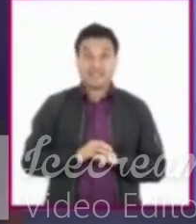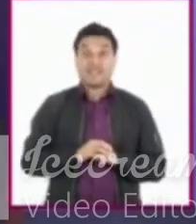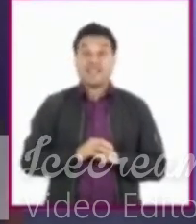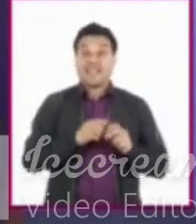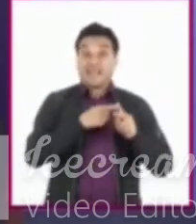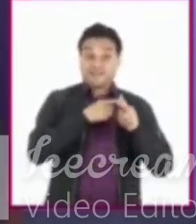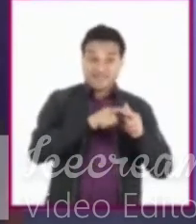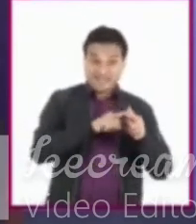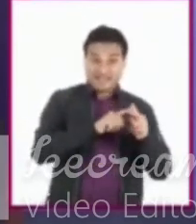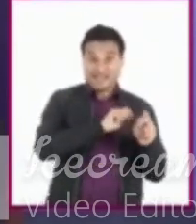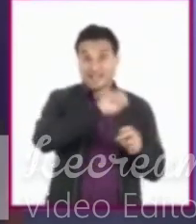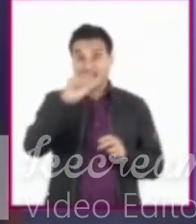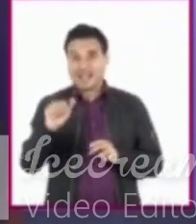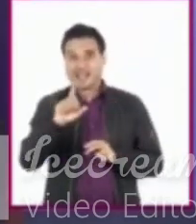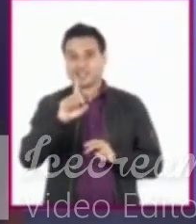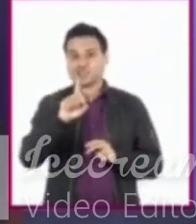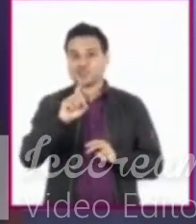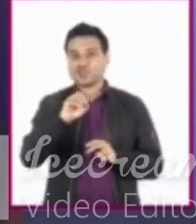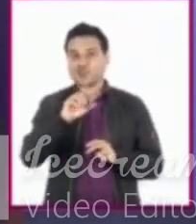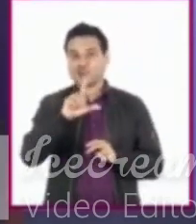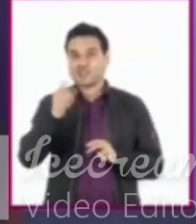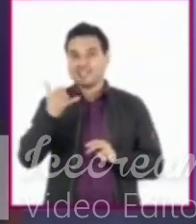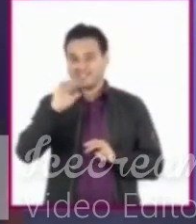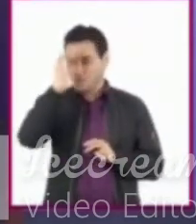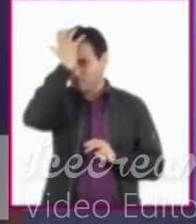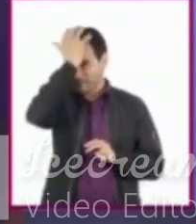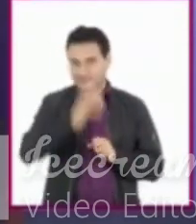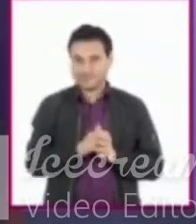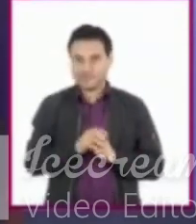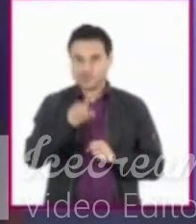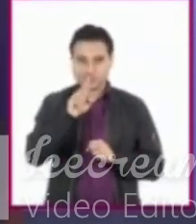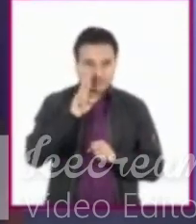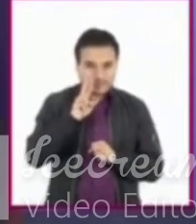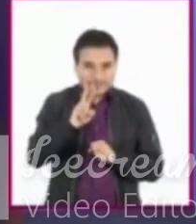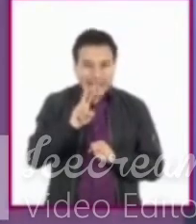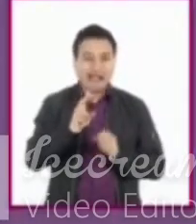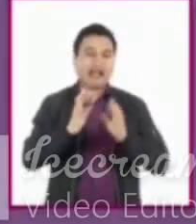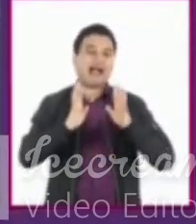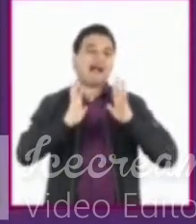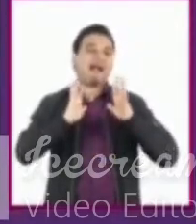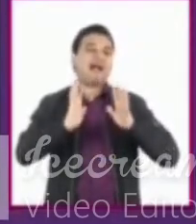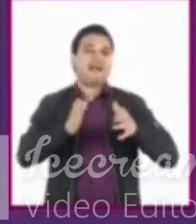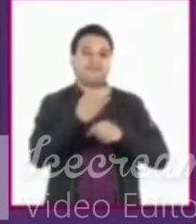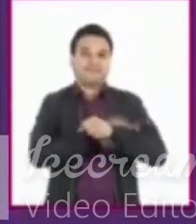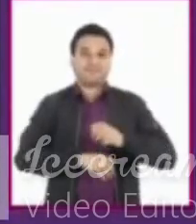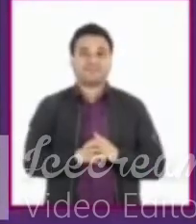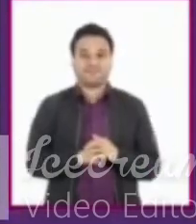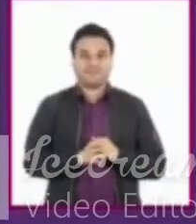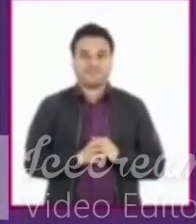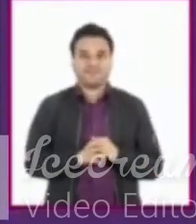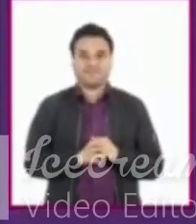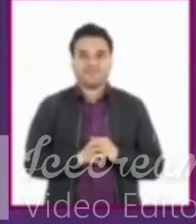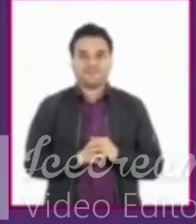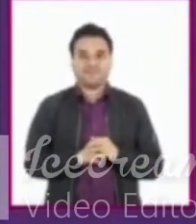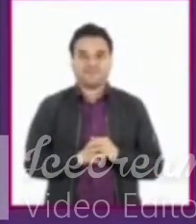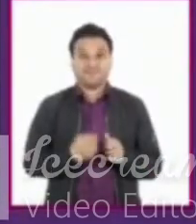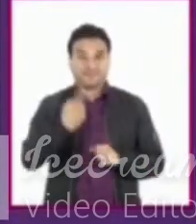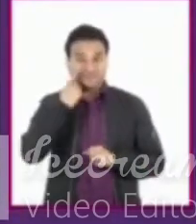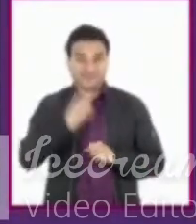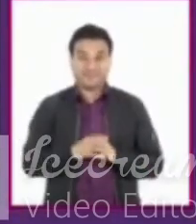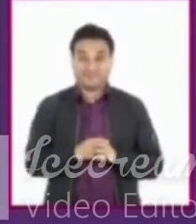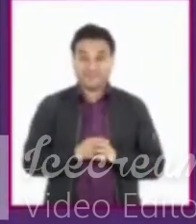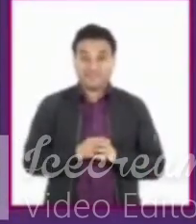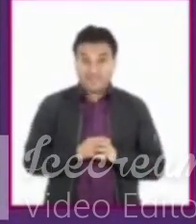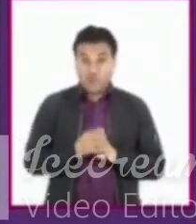que después podremos tener una mayor claridad sobre este tema. Un ejemplo de cómo han sido abordados los